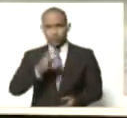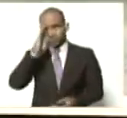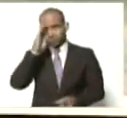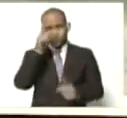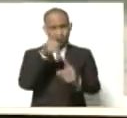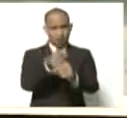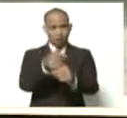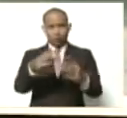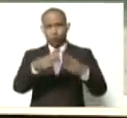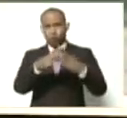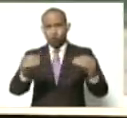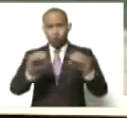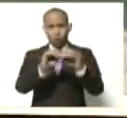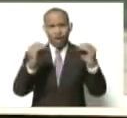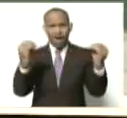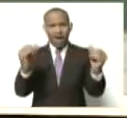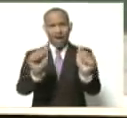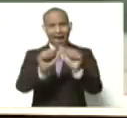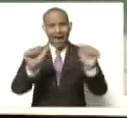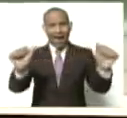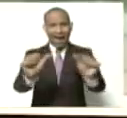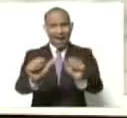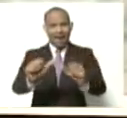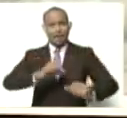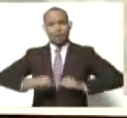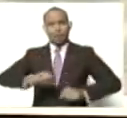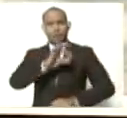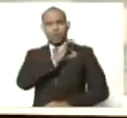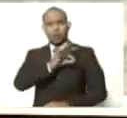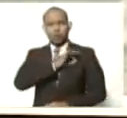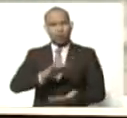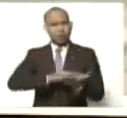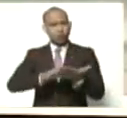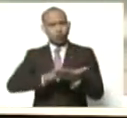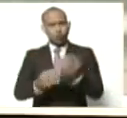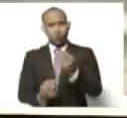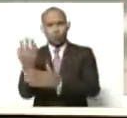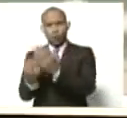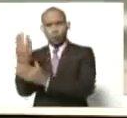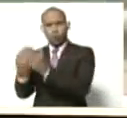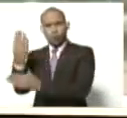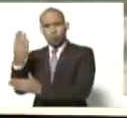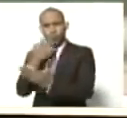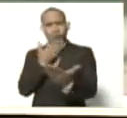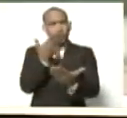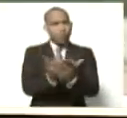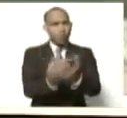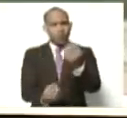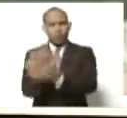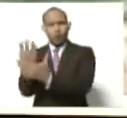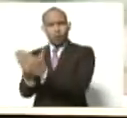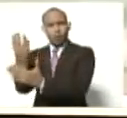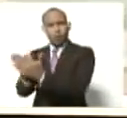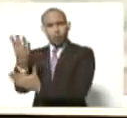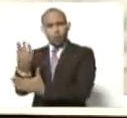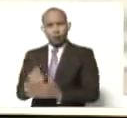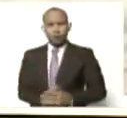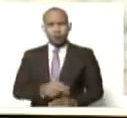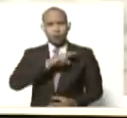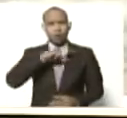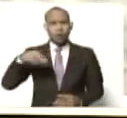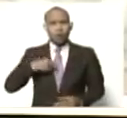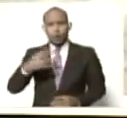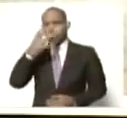las áreas de cada movimiento social, las soluciones que surgen, las propuestas que surgen, nuestro